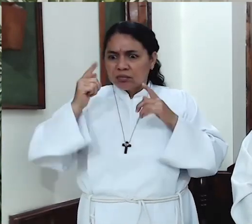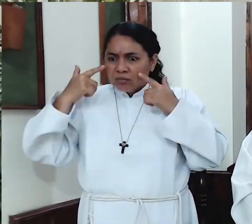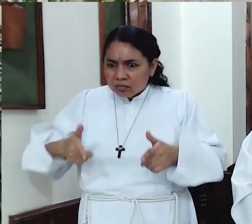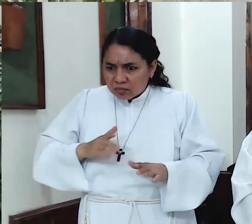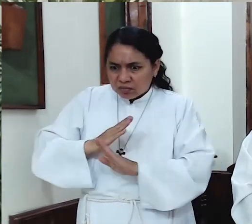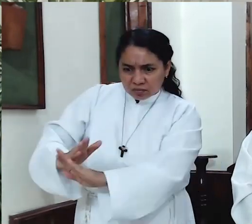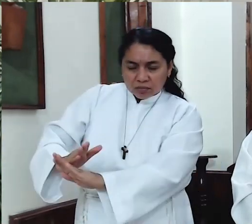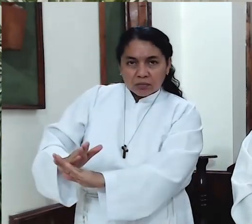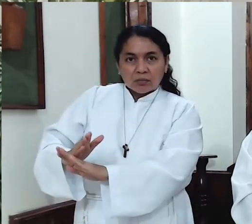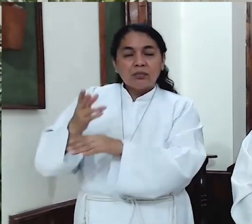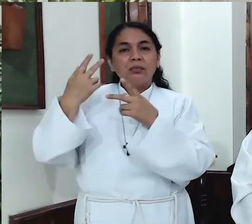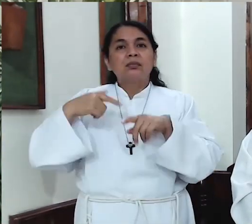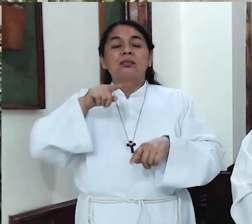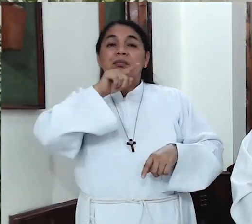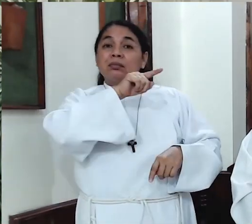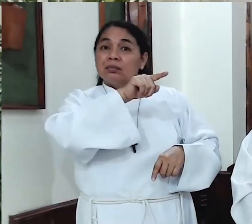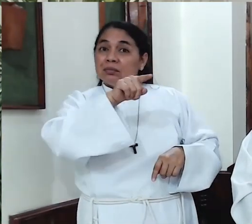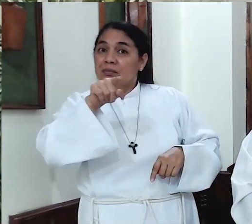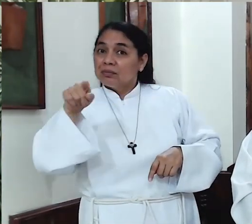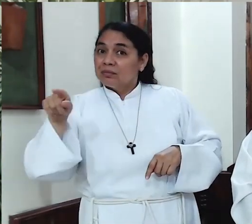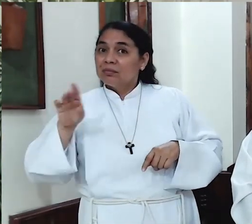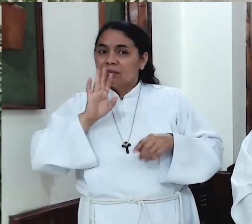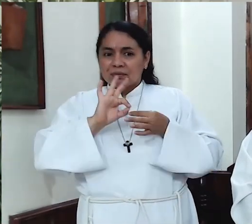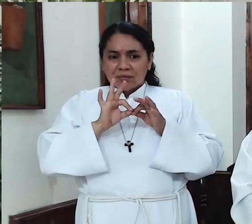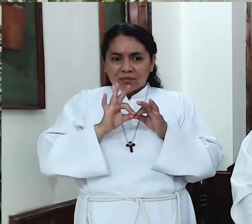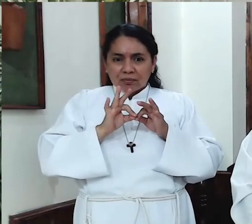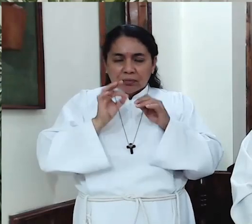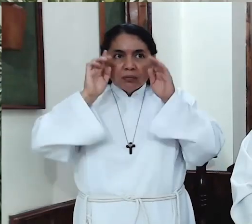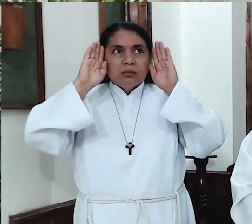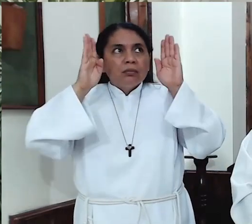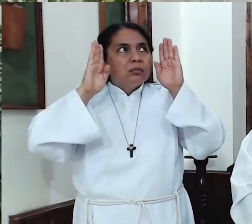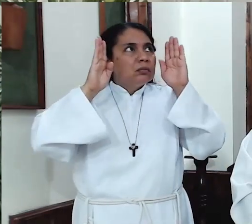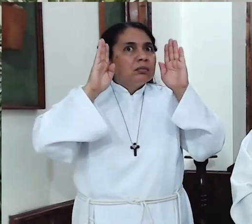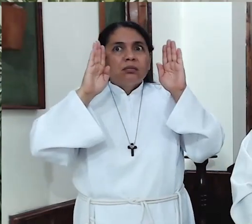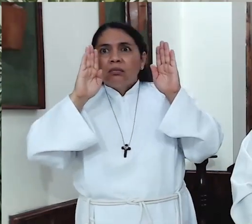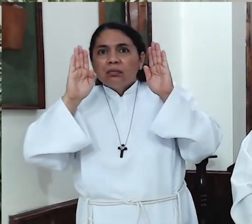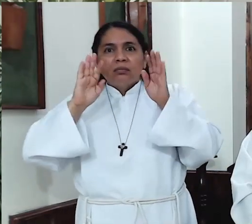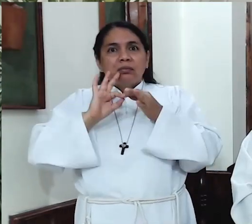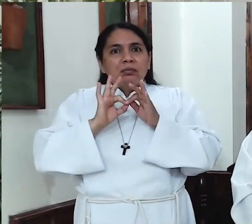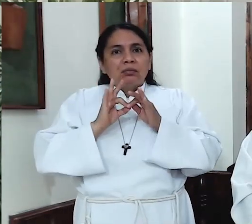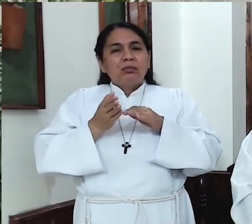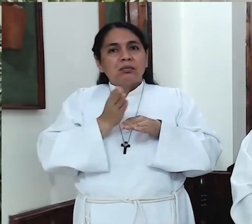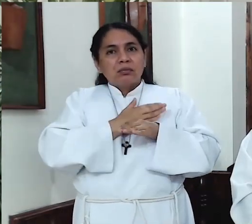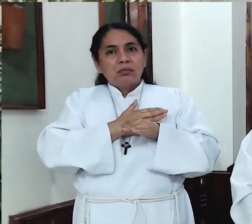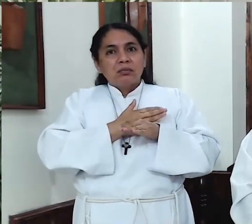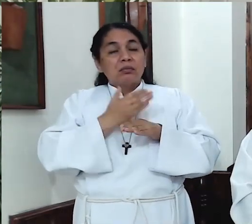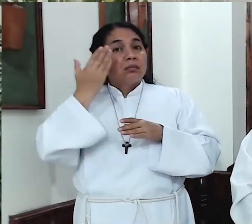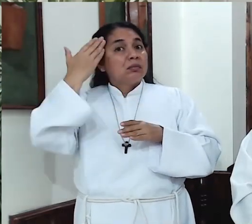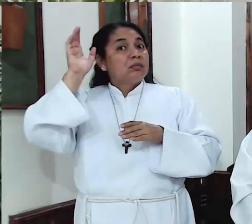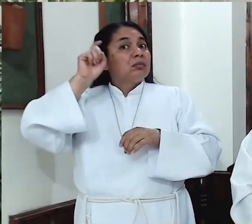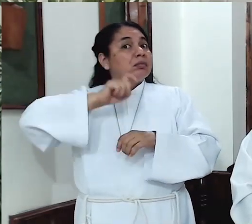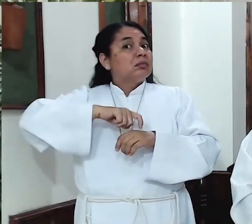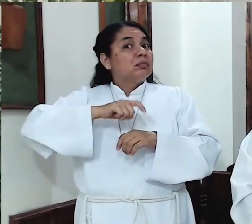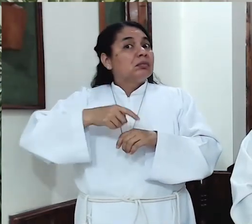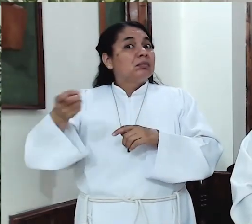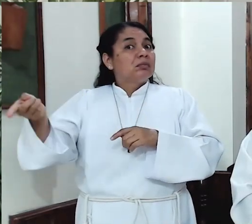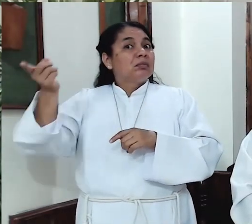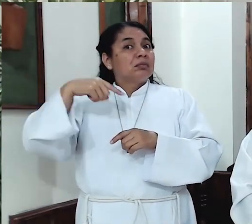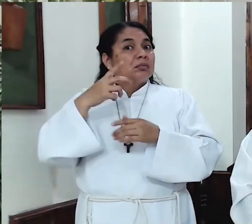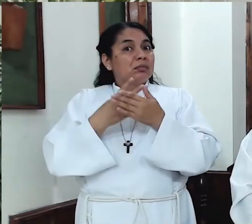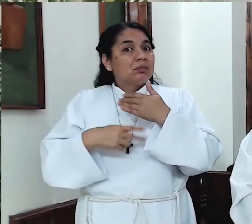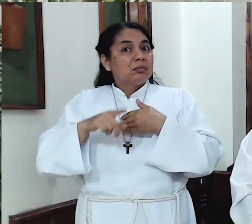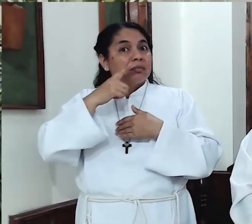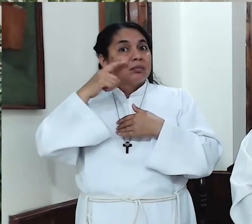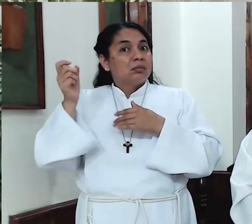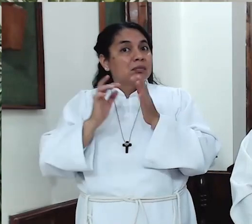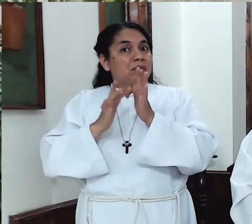también ustedes estén preparados, porque a la hora en que menos lo piensen, vendrá el Hijo del